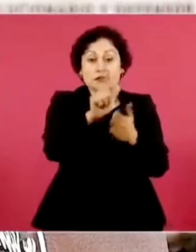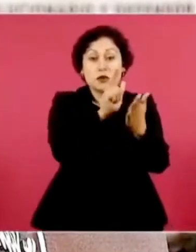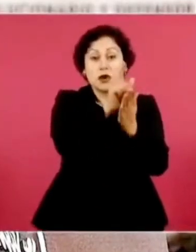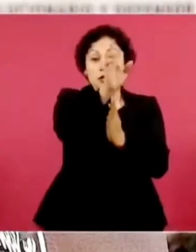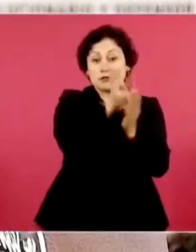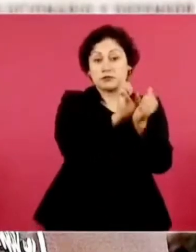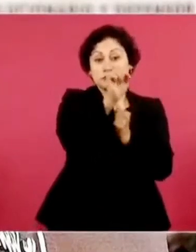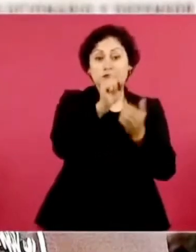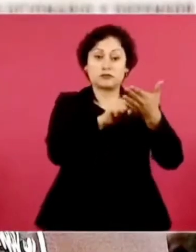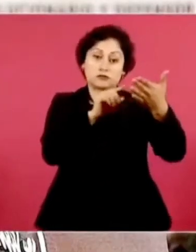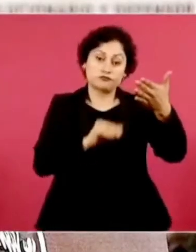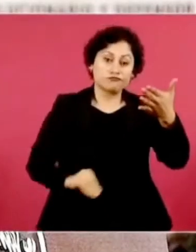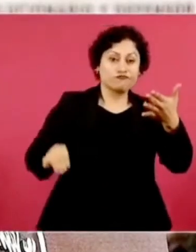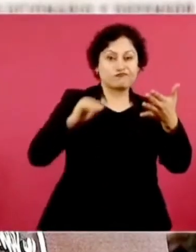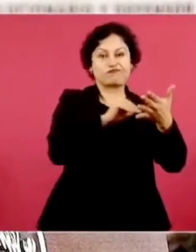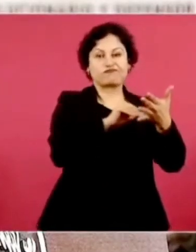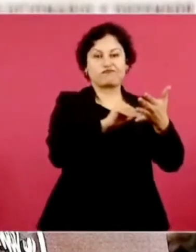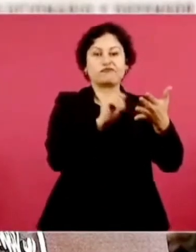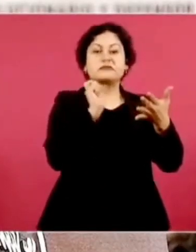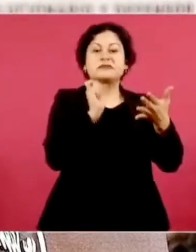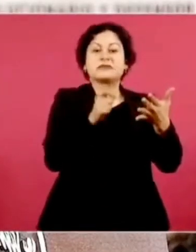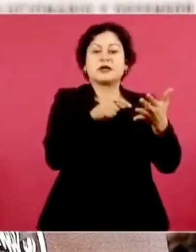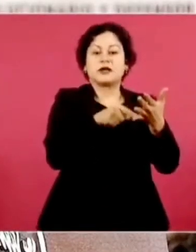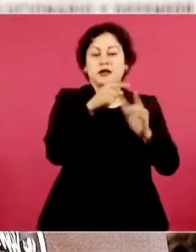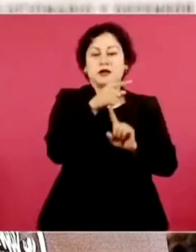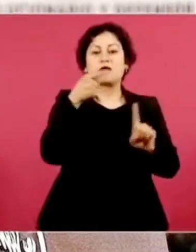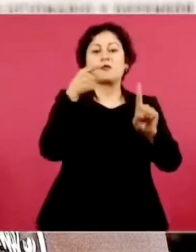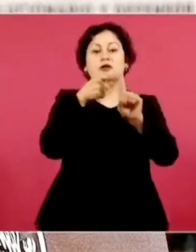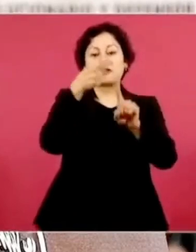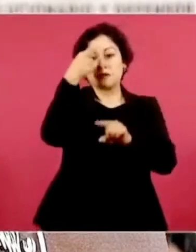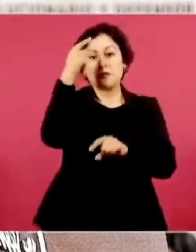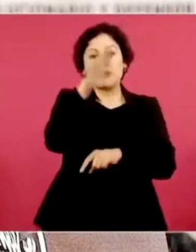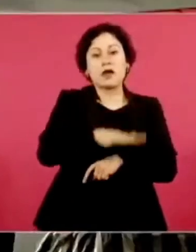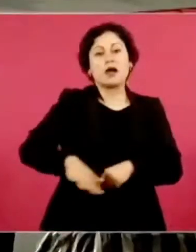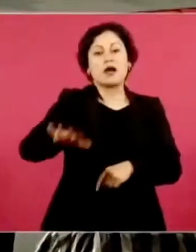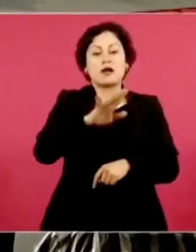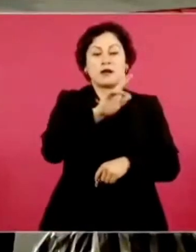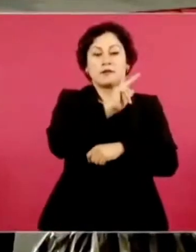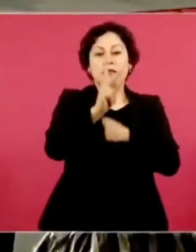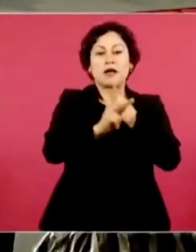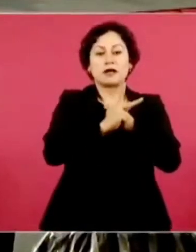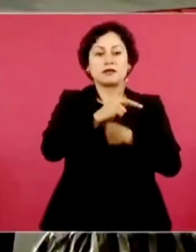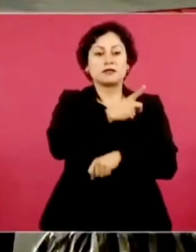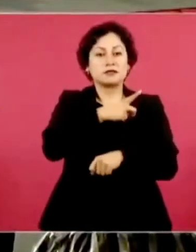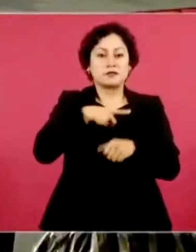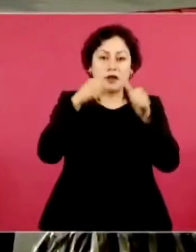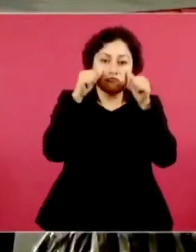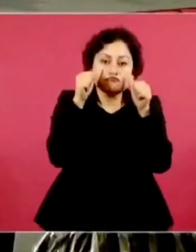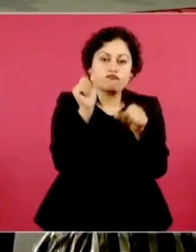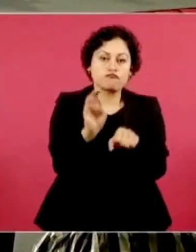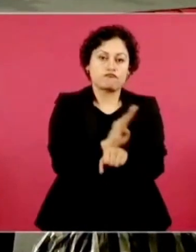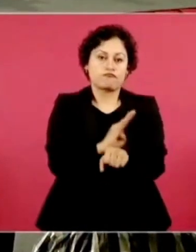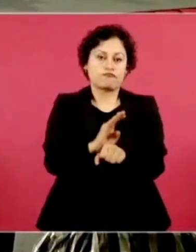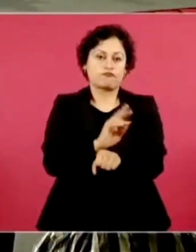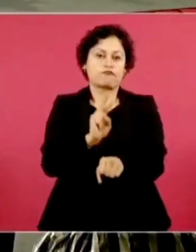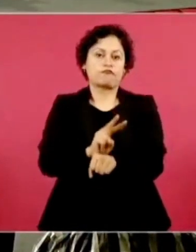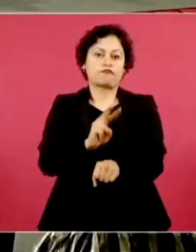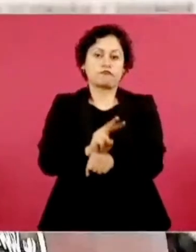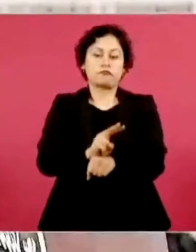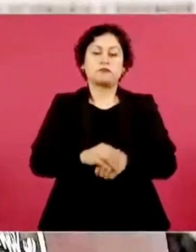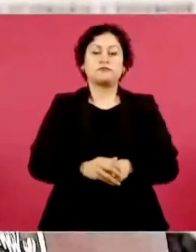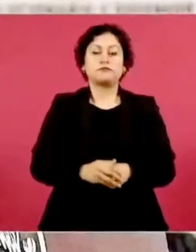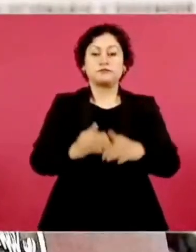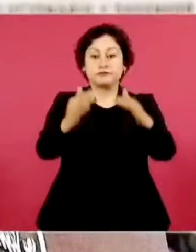constitucional con el cual el Estado garantice su desempeño. Por otro lado, el